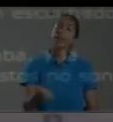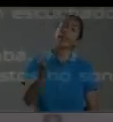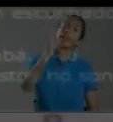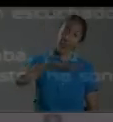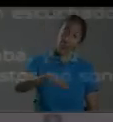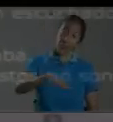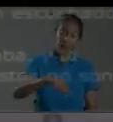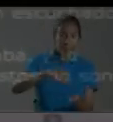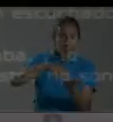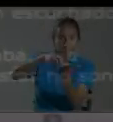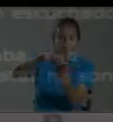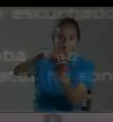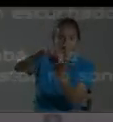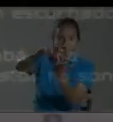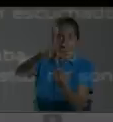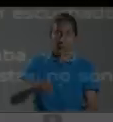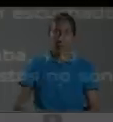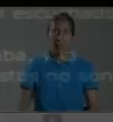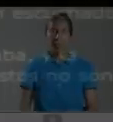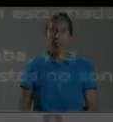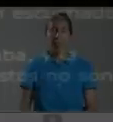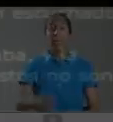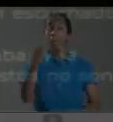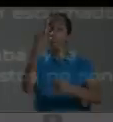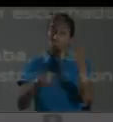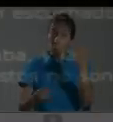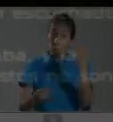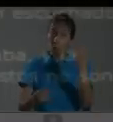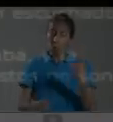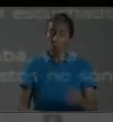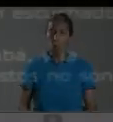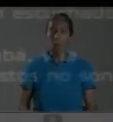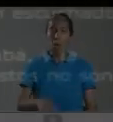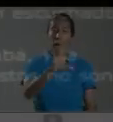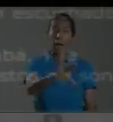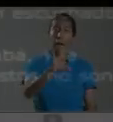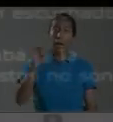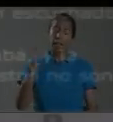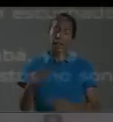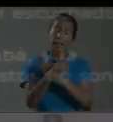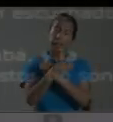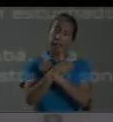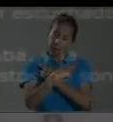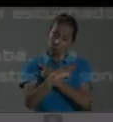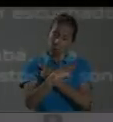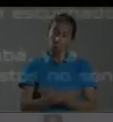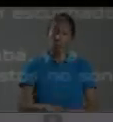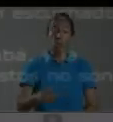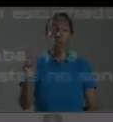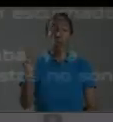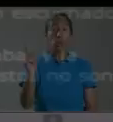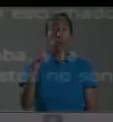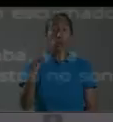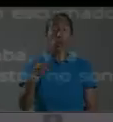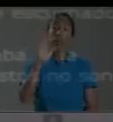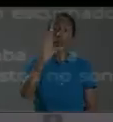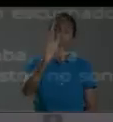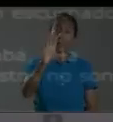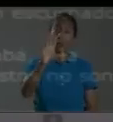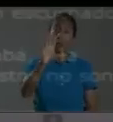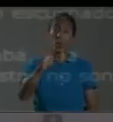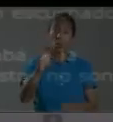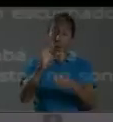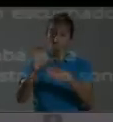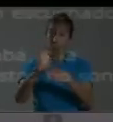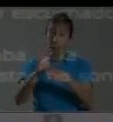Después, caminar. Y por último, hallar descanso. Son cinco facetas.